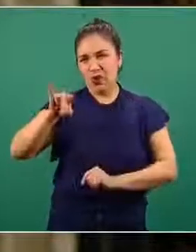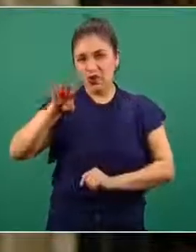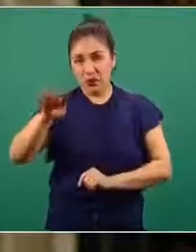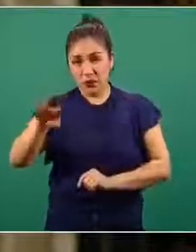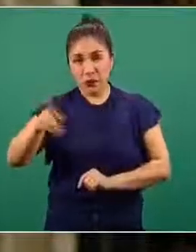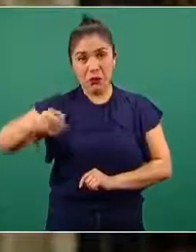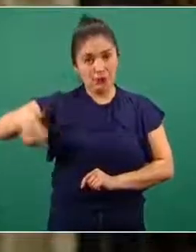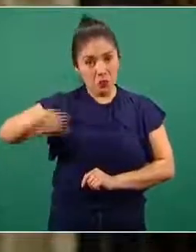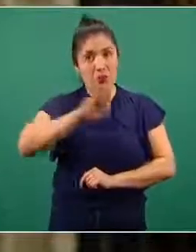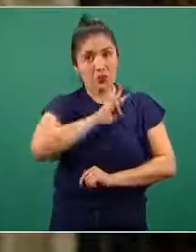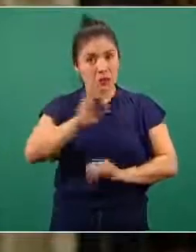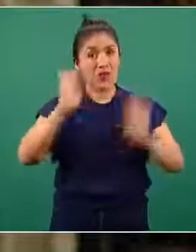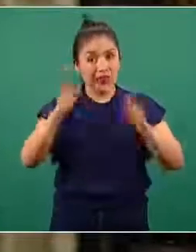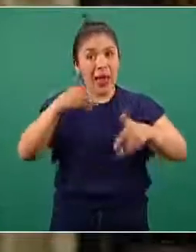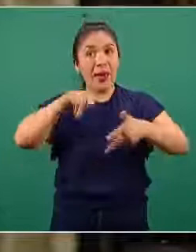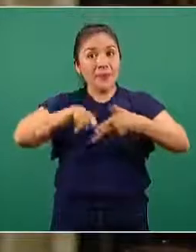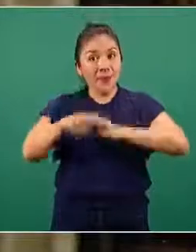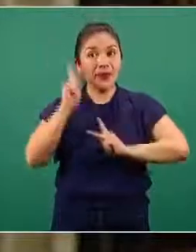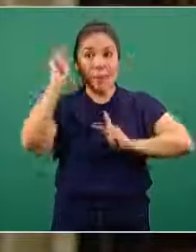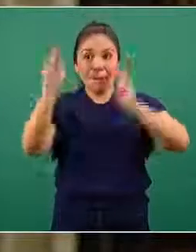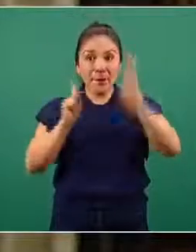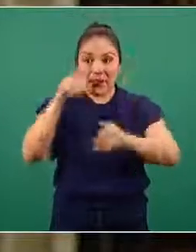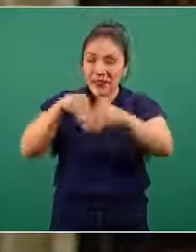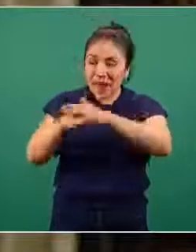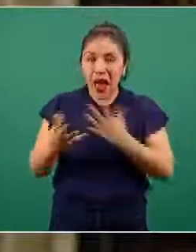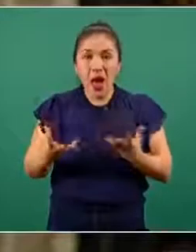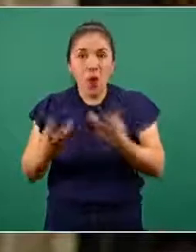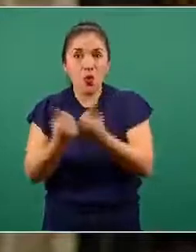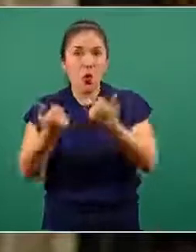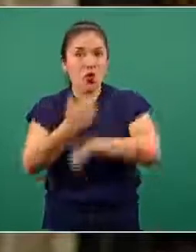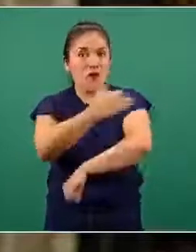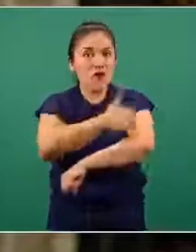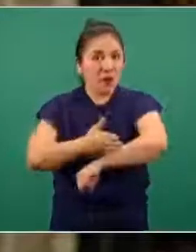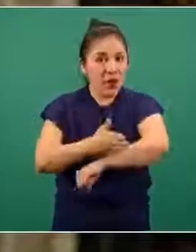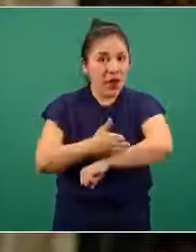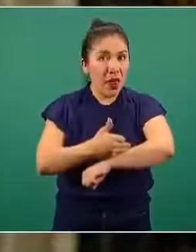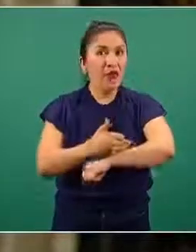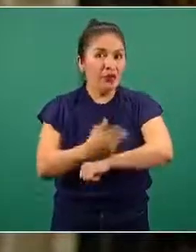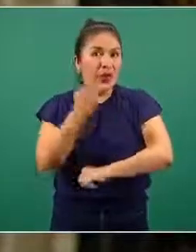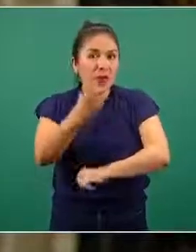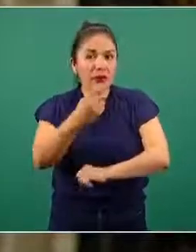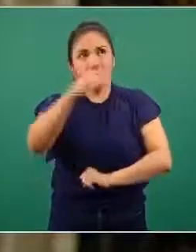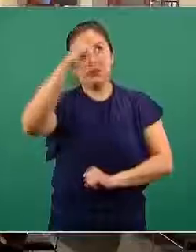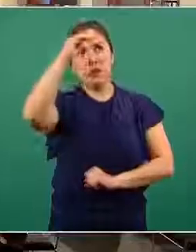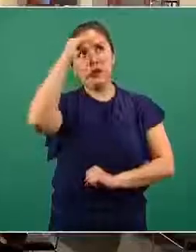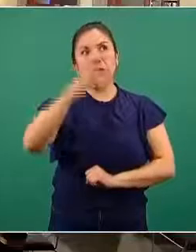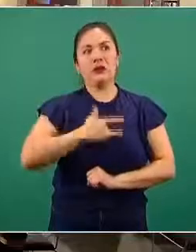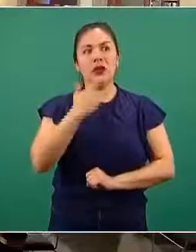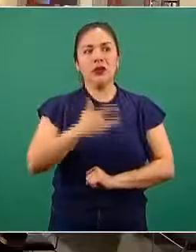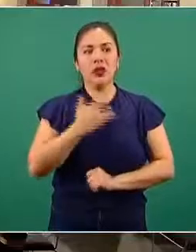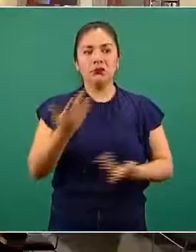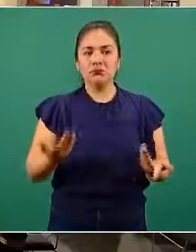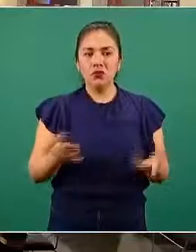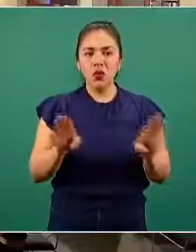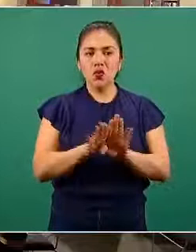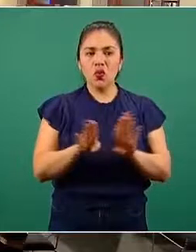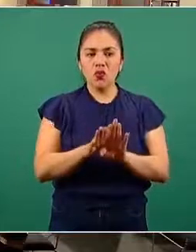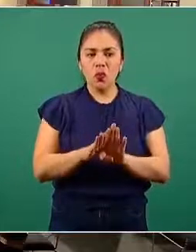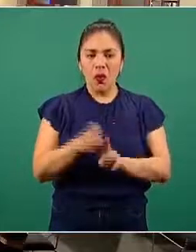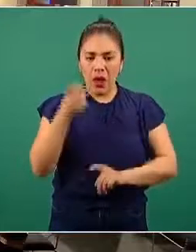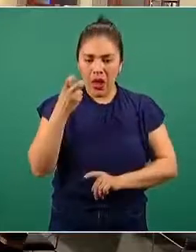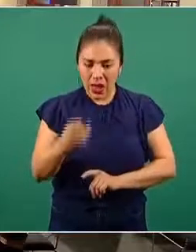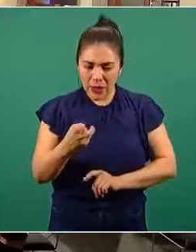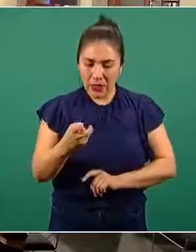podrían ser visitados en algún momento por sus familiares. Esto también nos lleva a pensar en qué